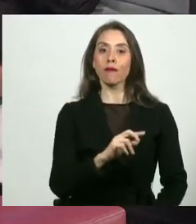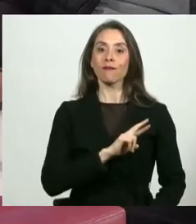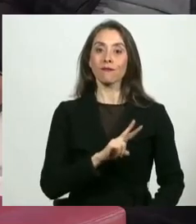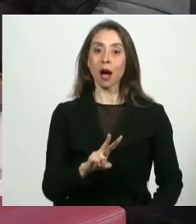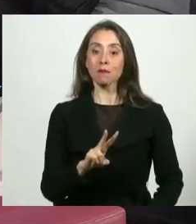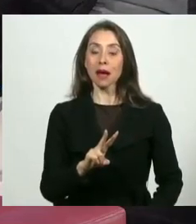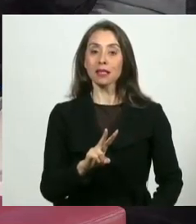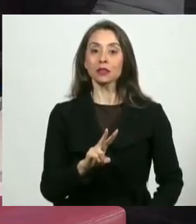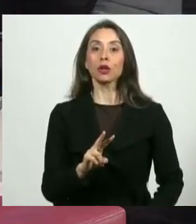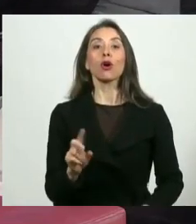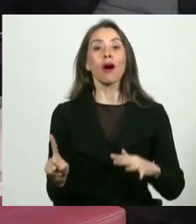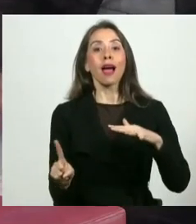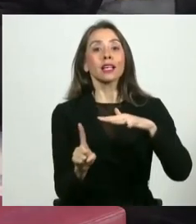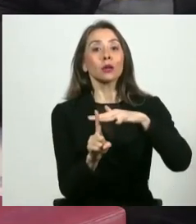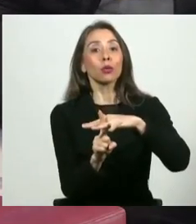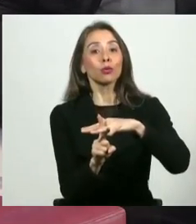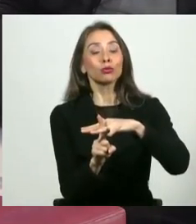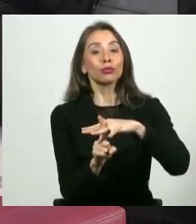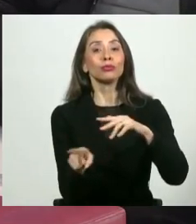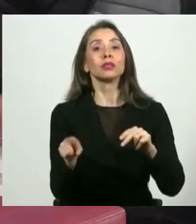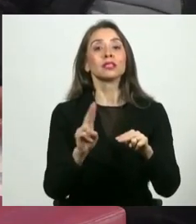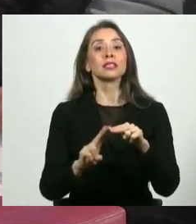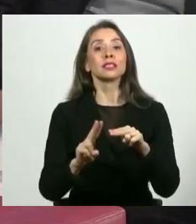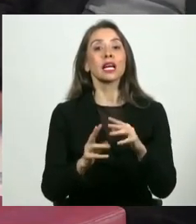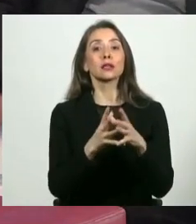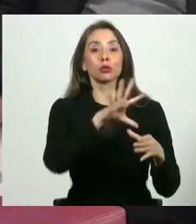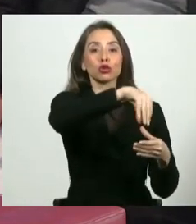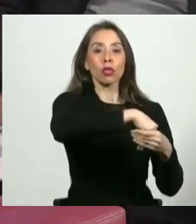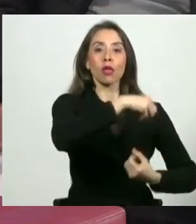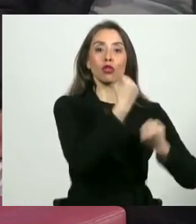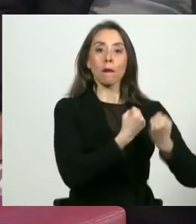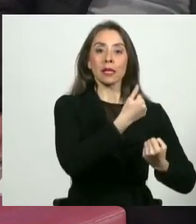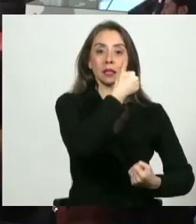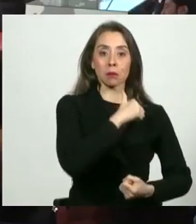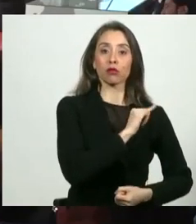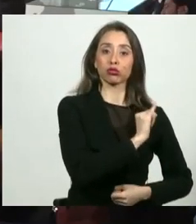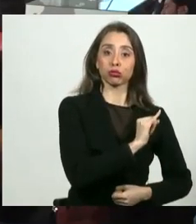que efectivamente la inclusión se hace mucho en la empresa privada,